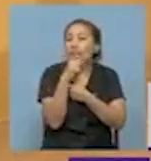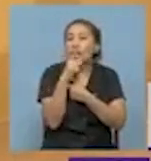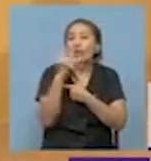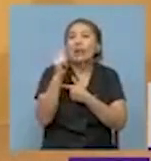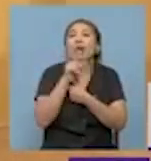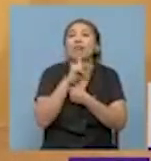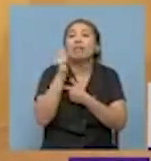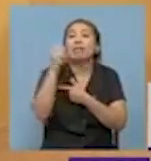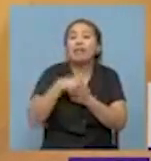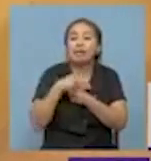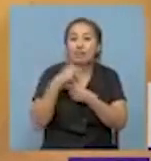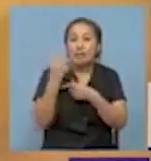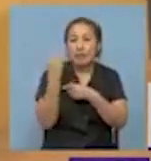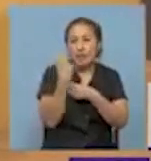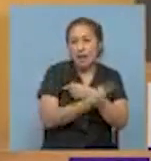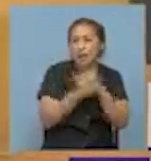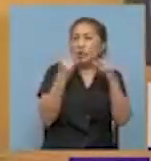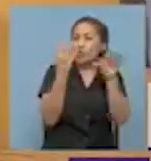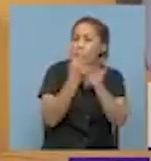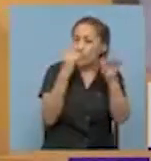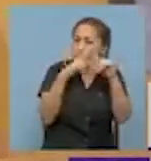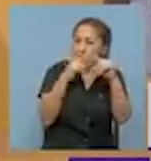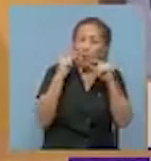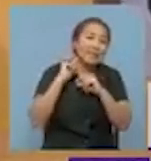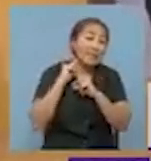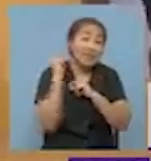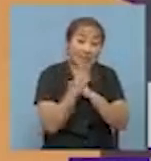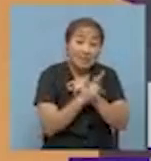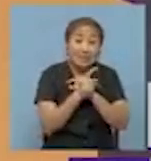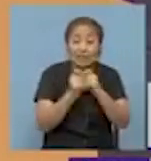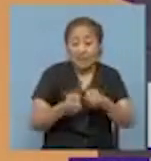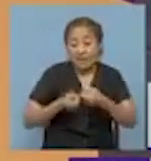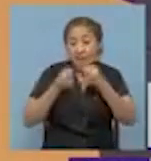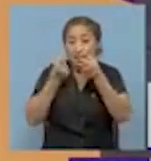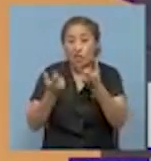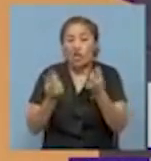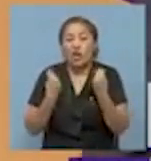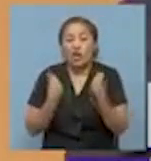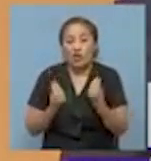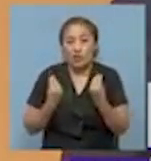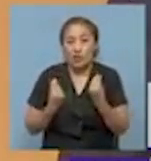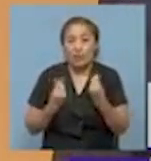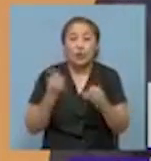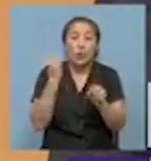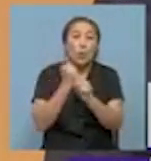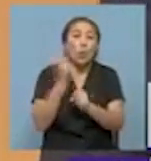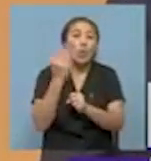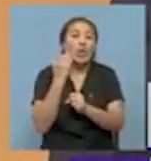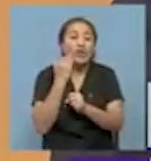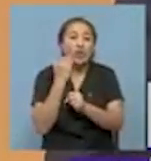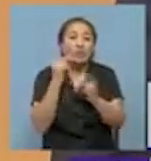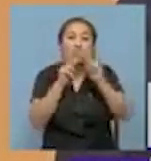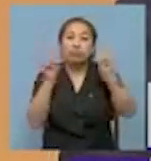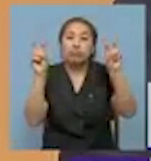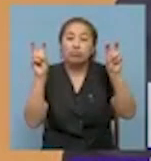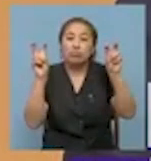la escuela en al cleto llosa número 13 se les dio una tarea con la consigna con